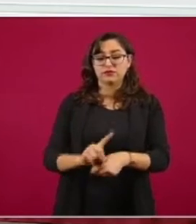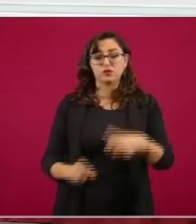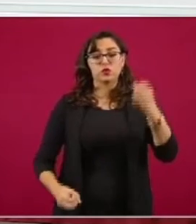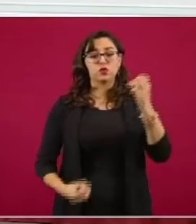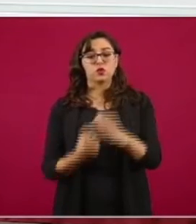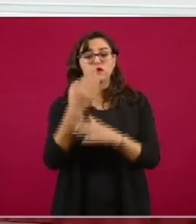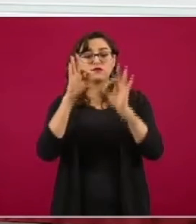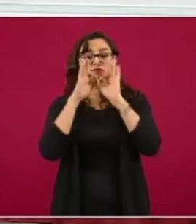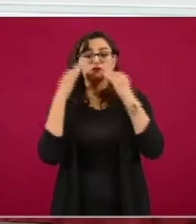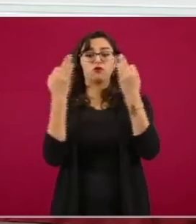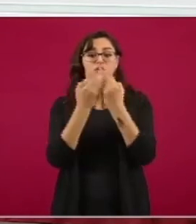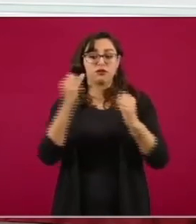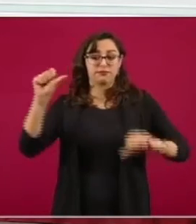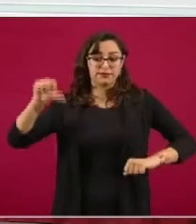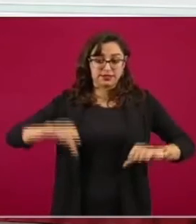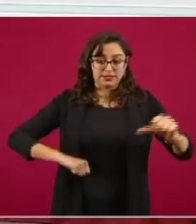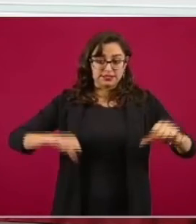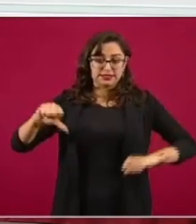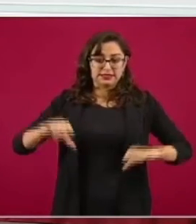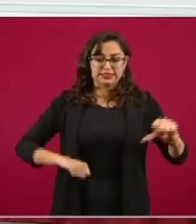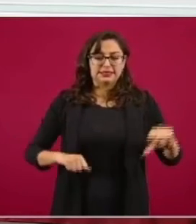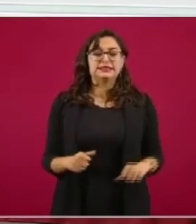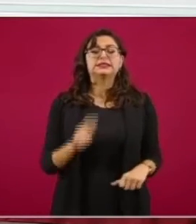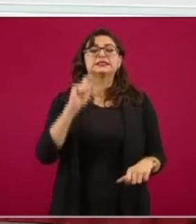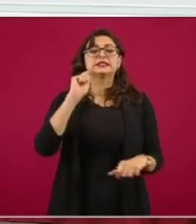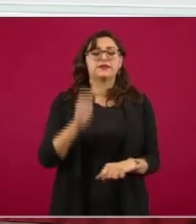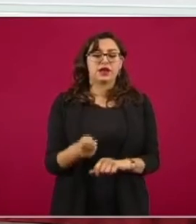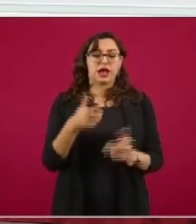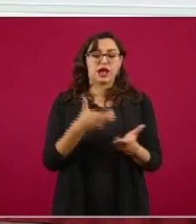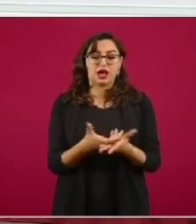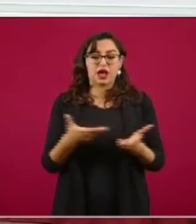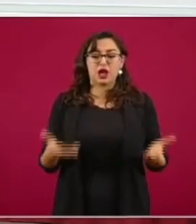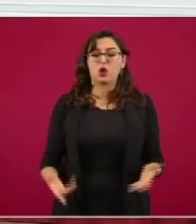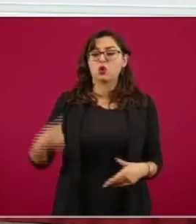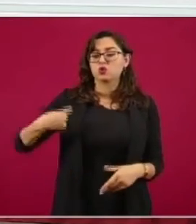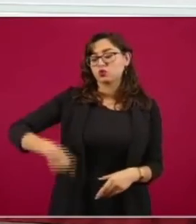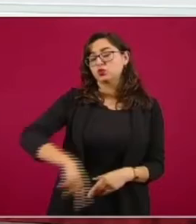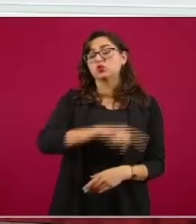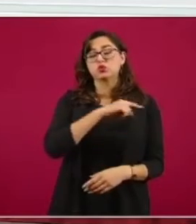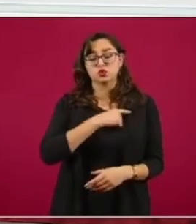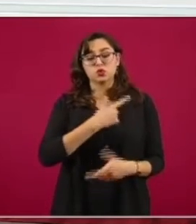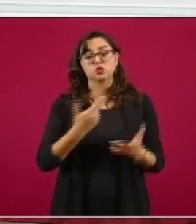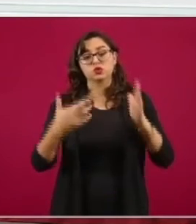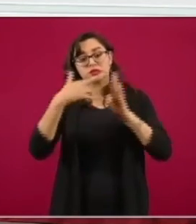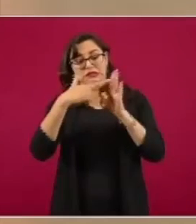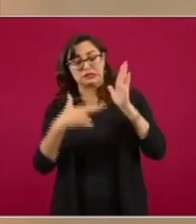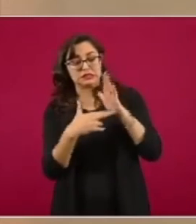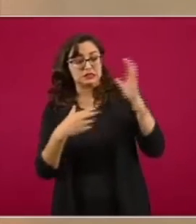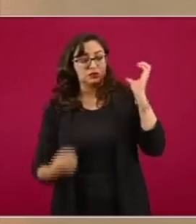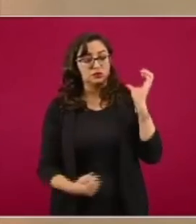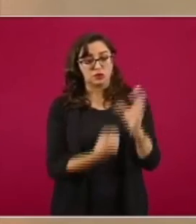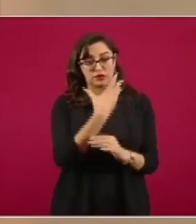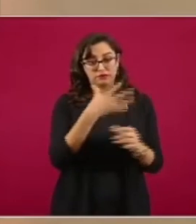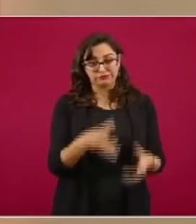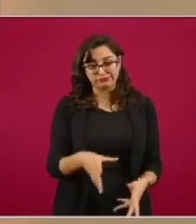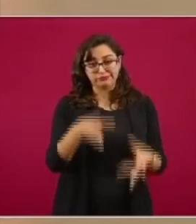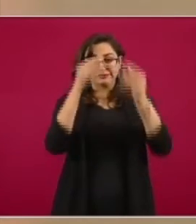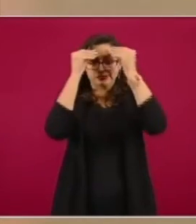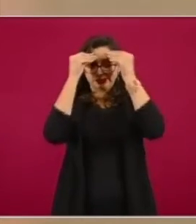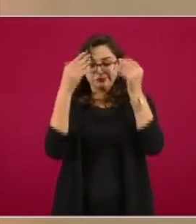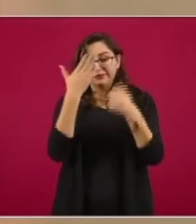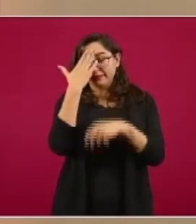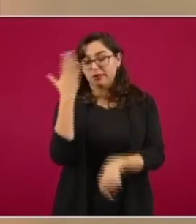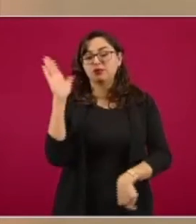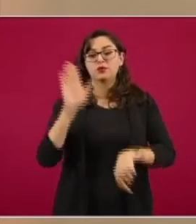que tenemos que adecuar y acostumbrarnos a vivir bajo estas nuevas reglas sociales que